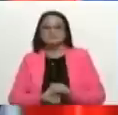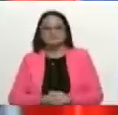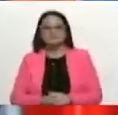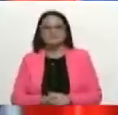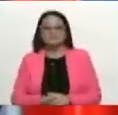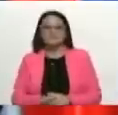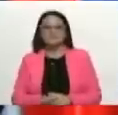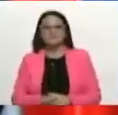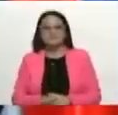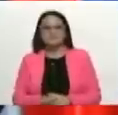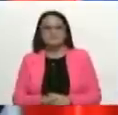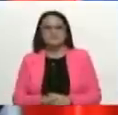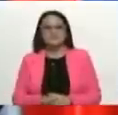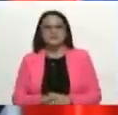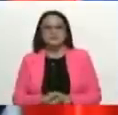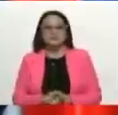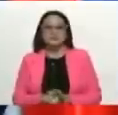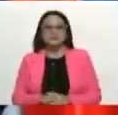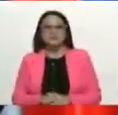vean acá también